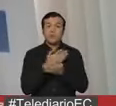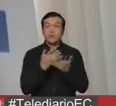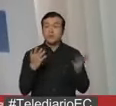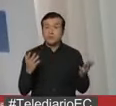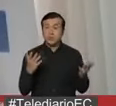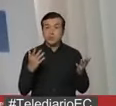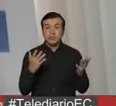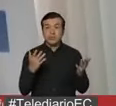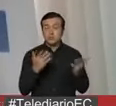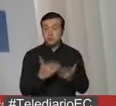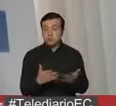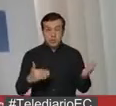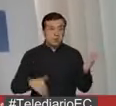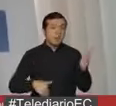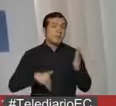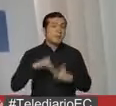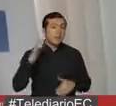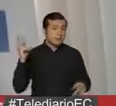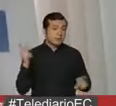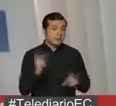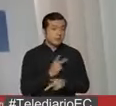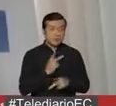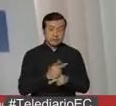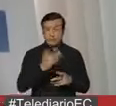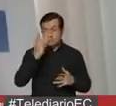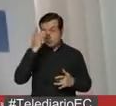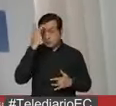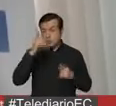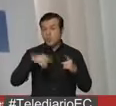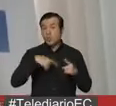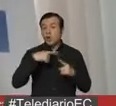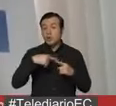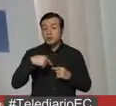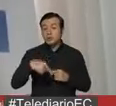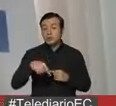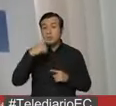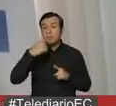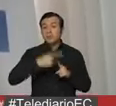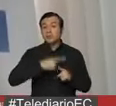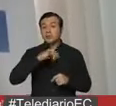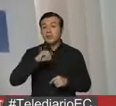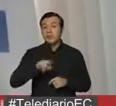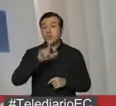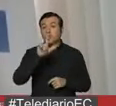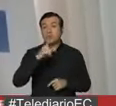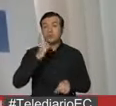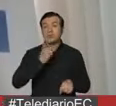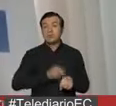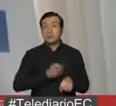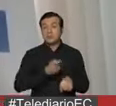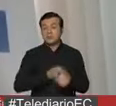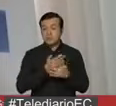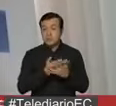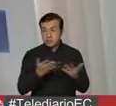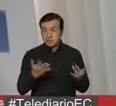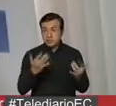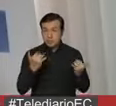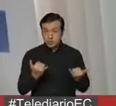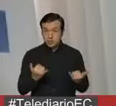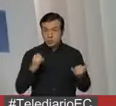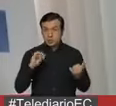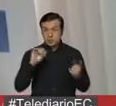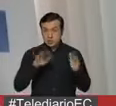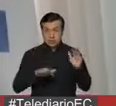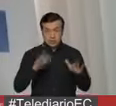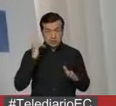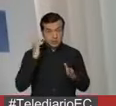uno de los picos más altos va a ocurrir durante el mes de julio, particularmente en esta primera